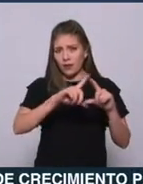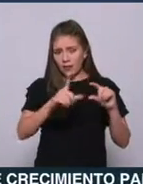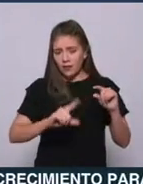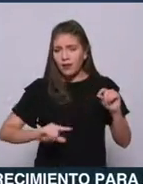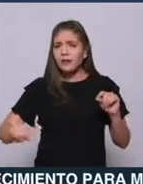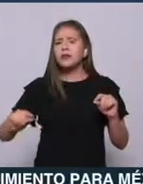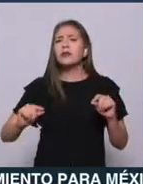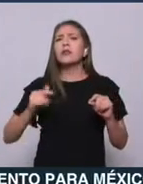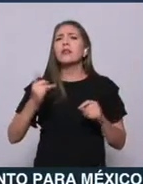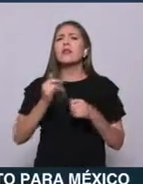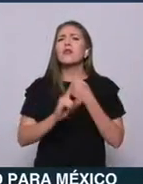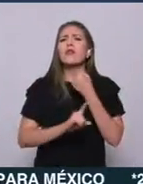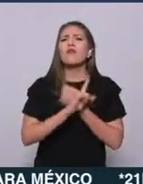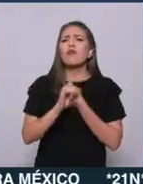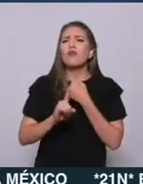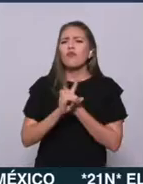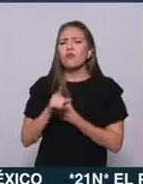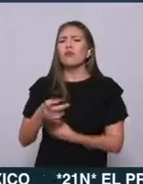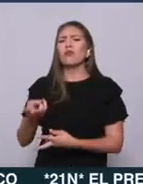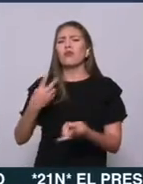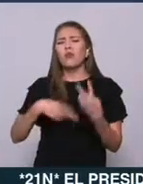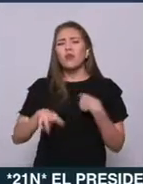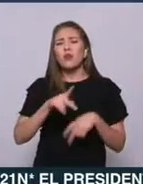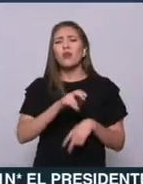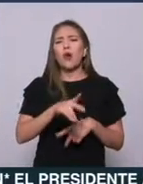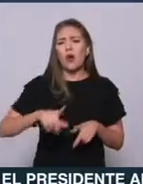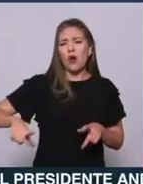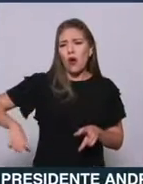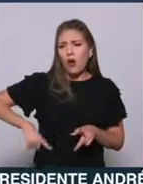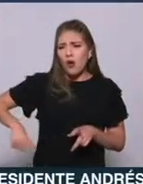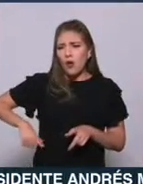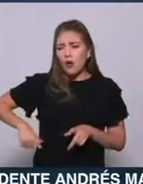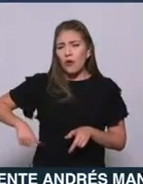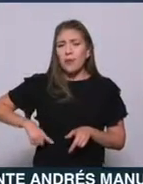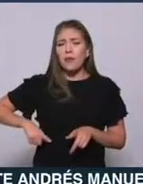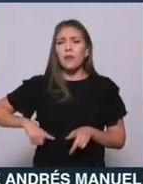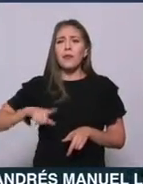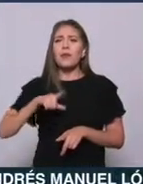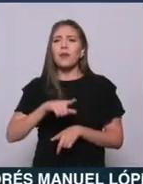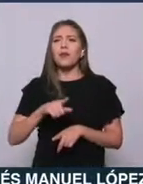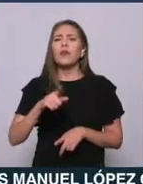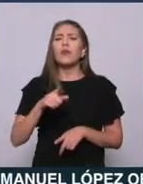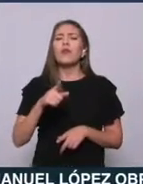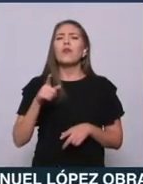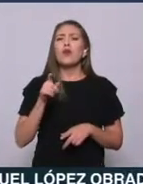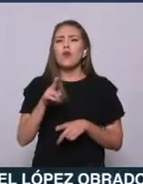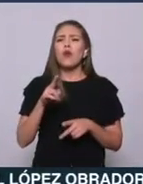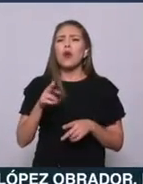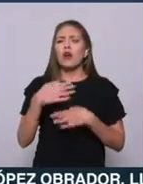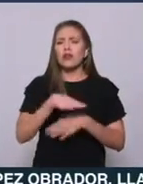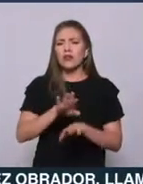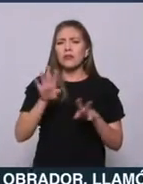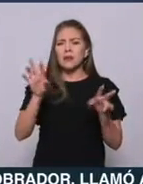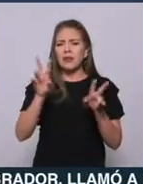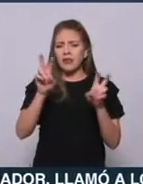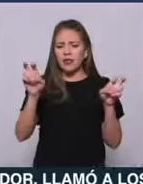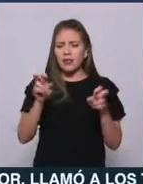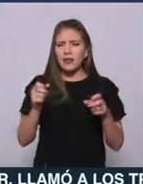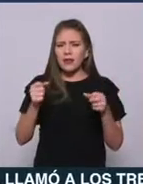los conflictos adquiridos por el Estado mexicano en términos de la seguridad